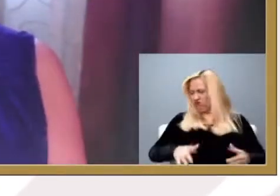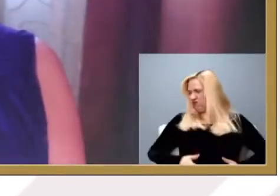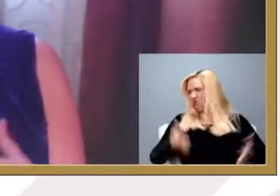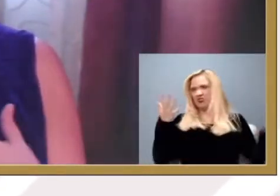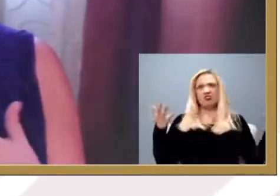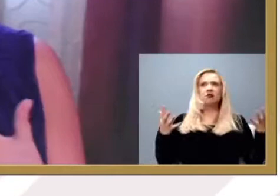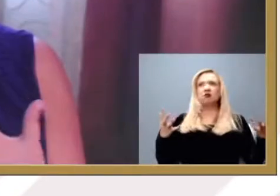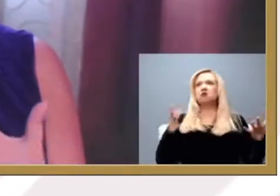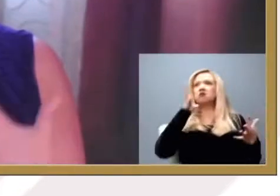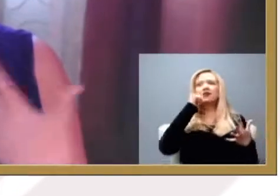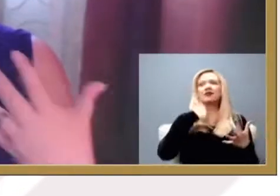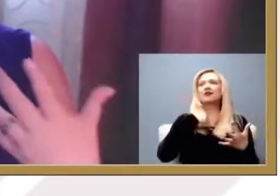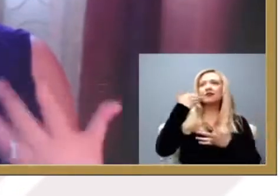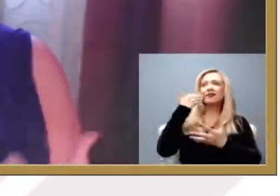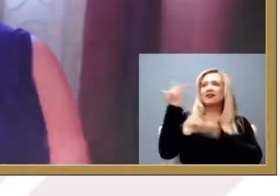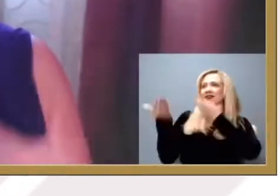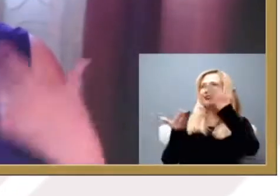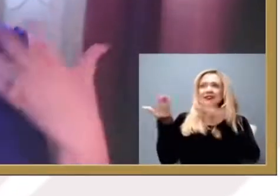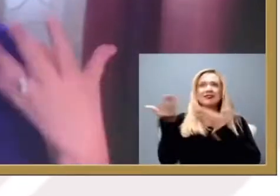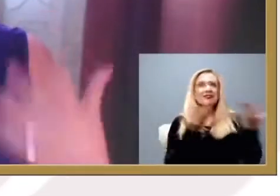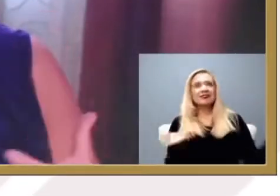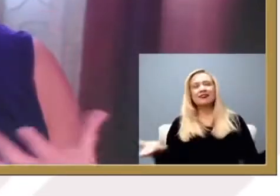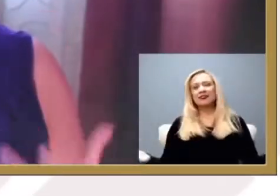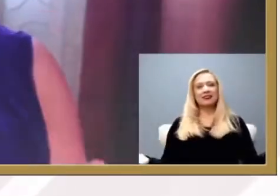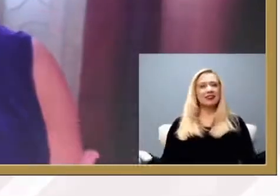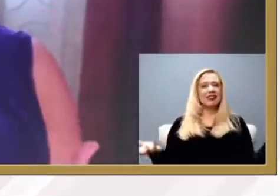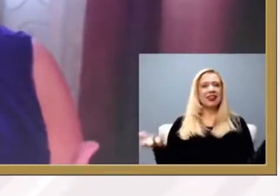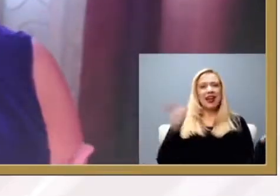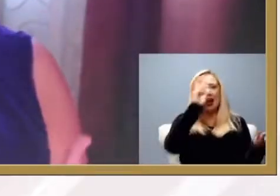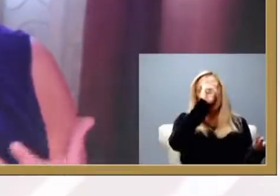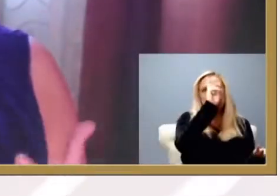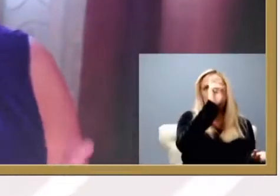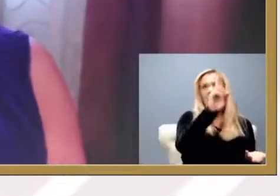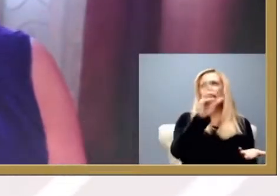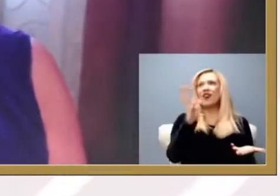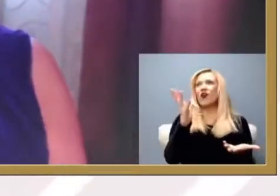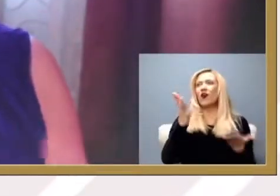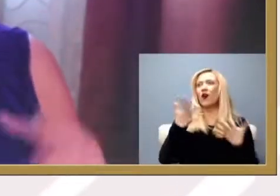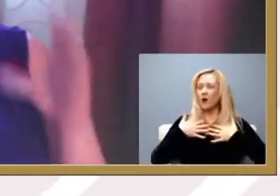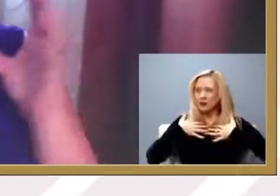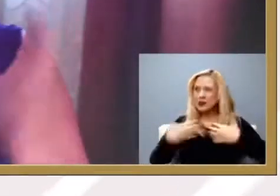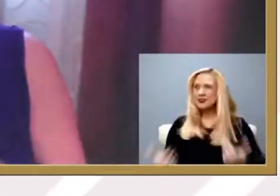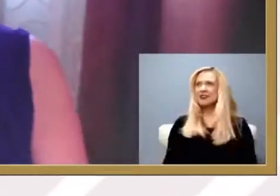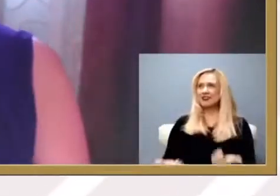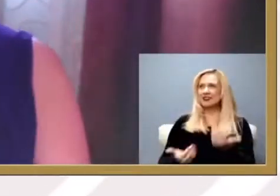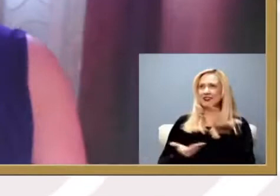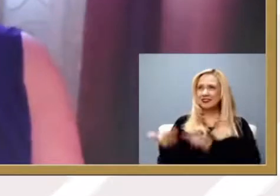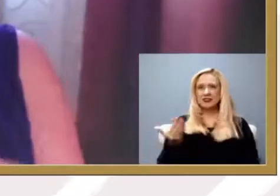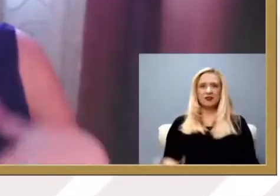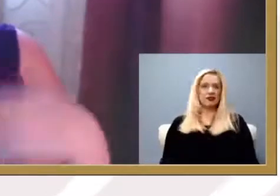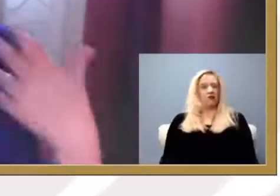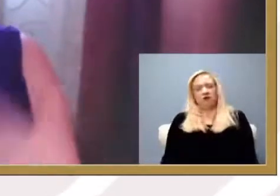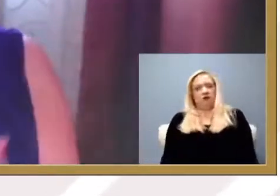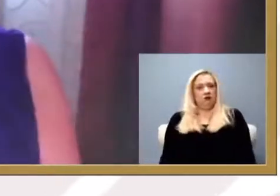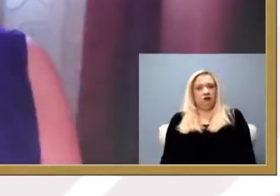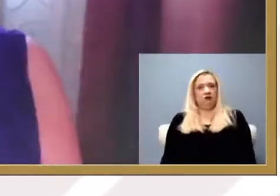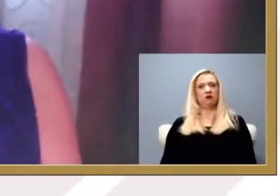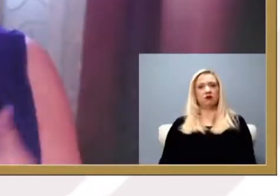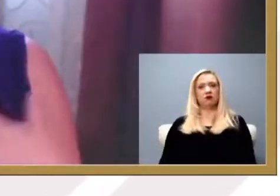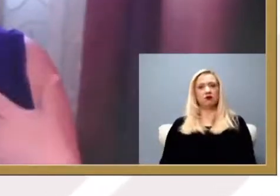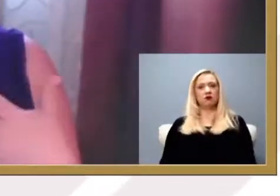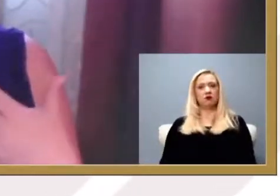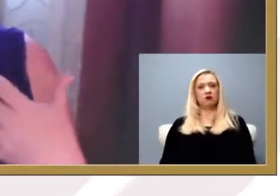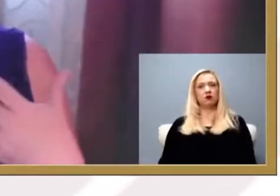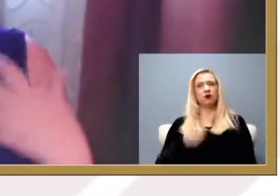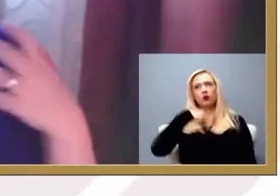tener este tipo, no de condescendencia, sino de empatía y respeto por cuerpos diferentes. Entonces, es lo que yo colocaría. Nuestro trabajo va a permanecer.